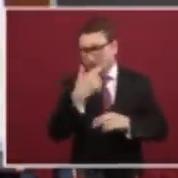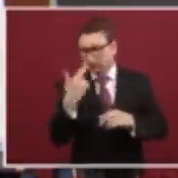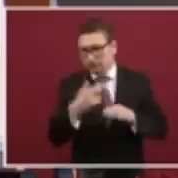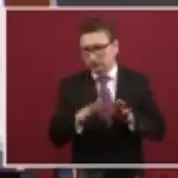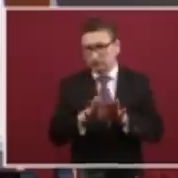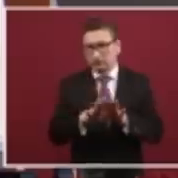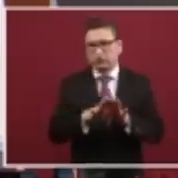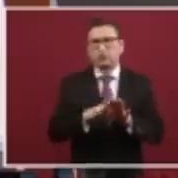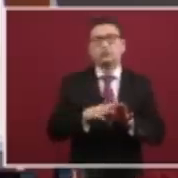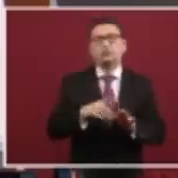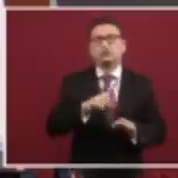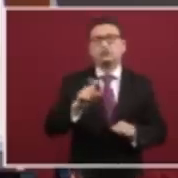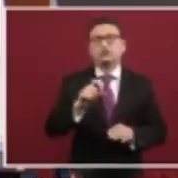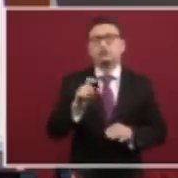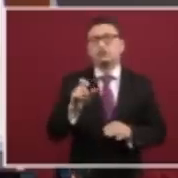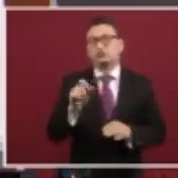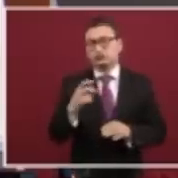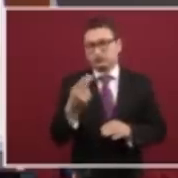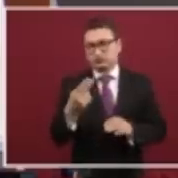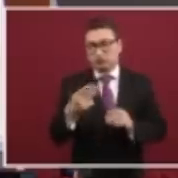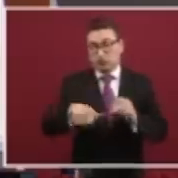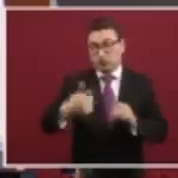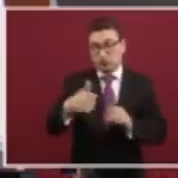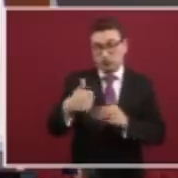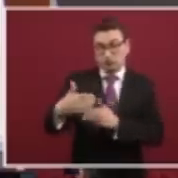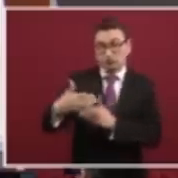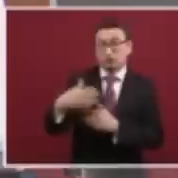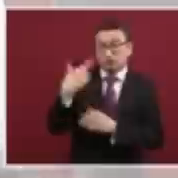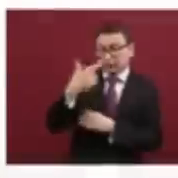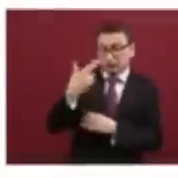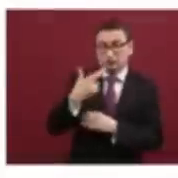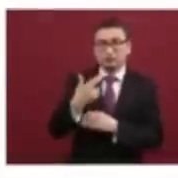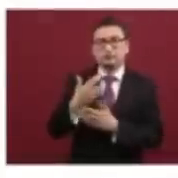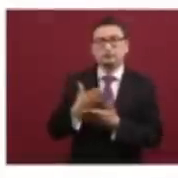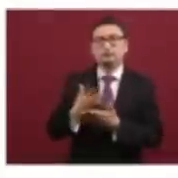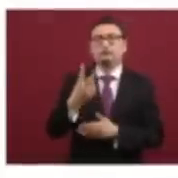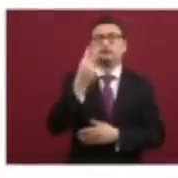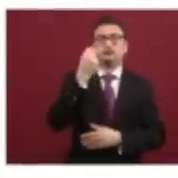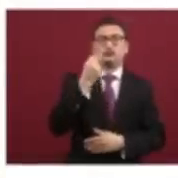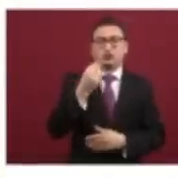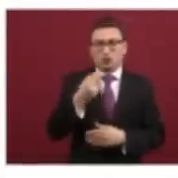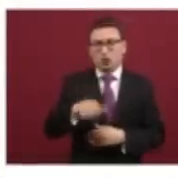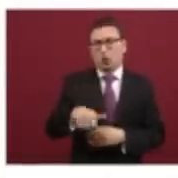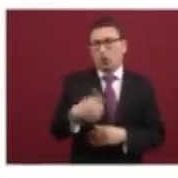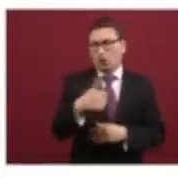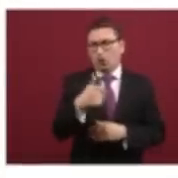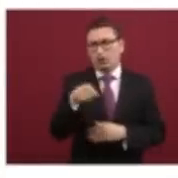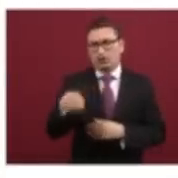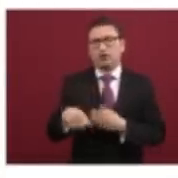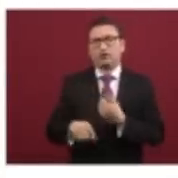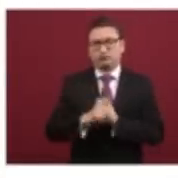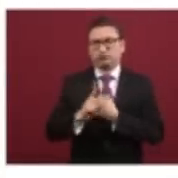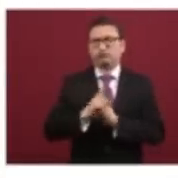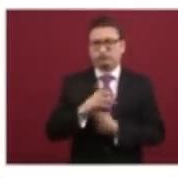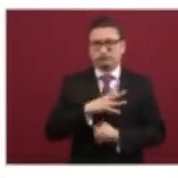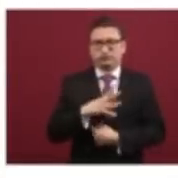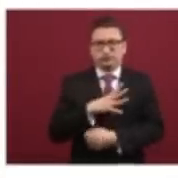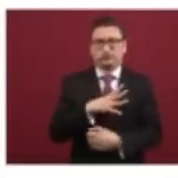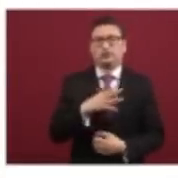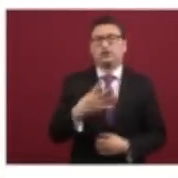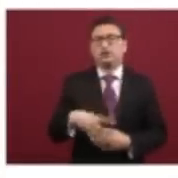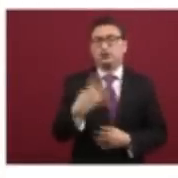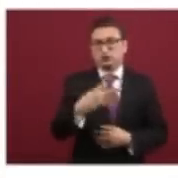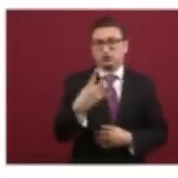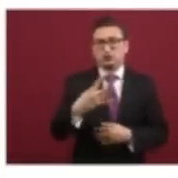de ellas no permitieron la verificación, 11 salieron con problemas, 14